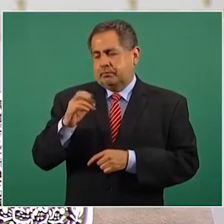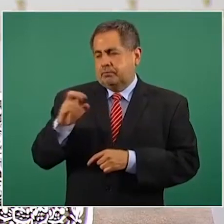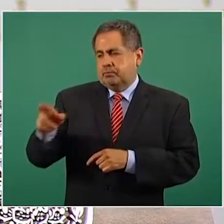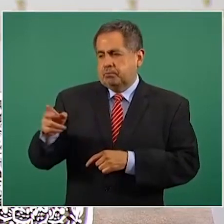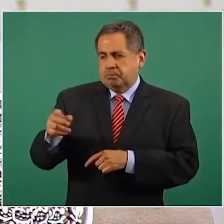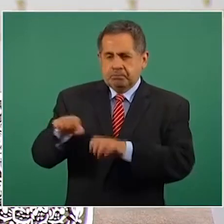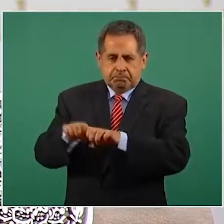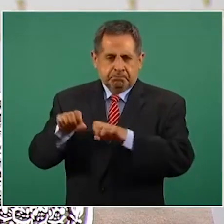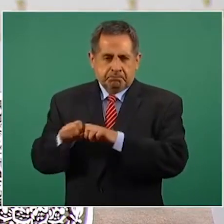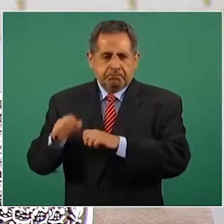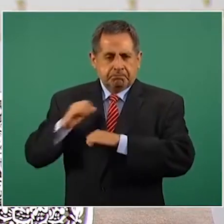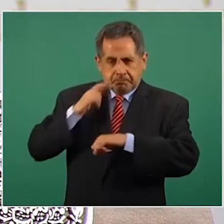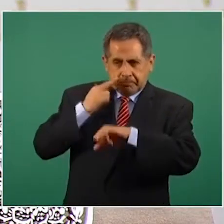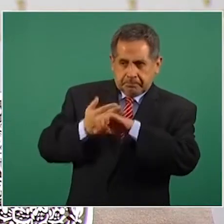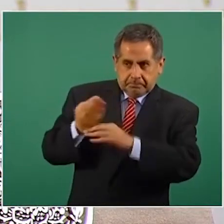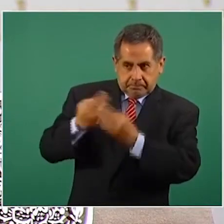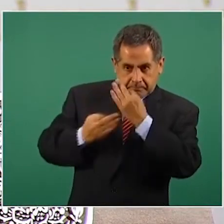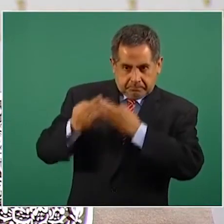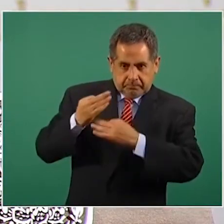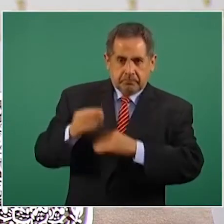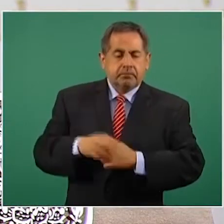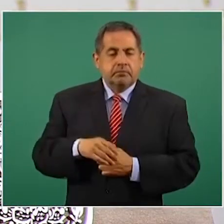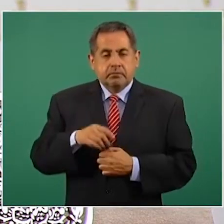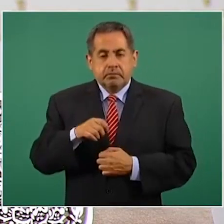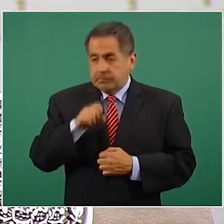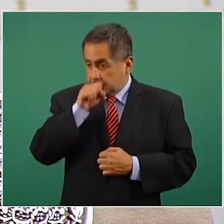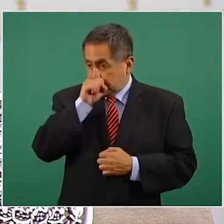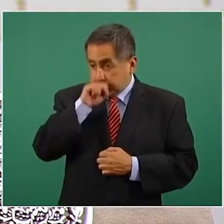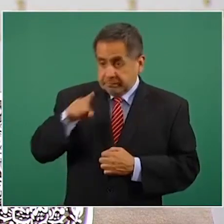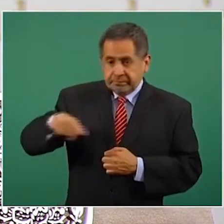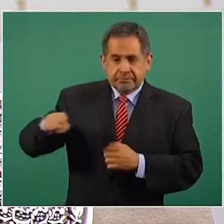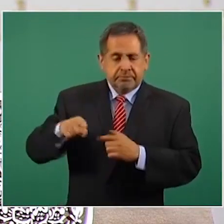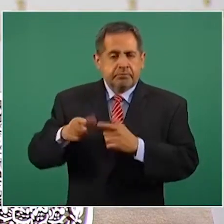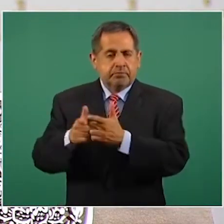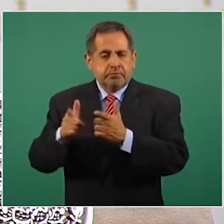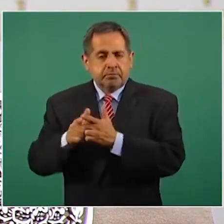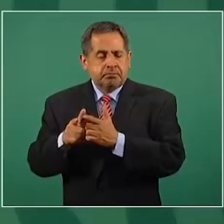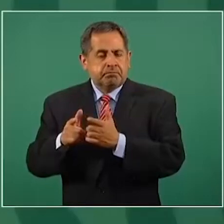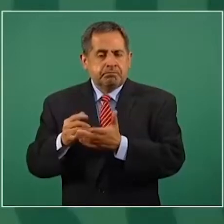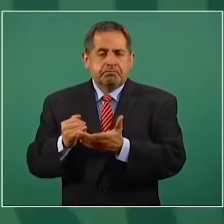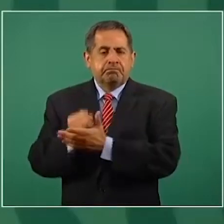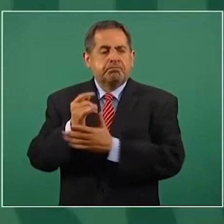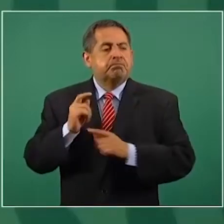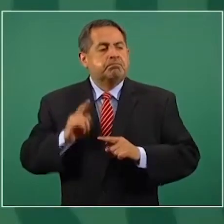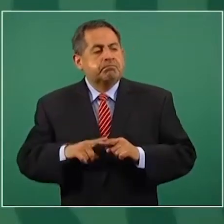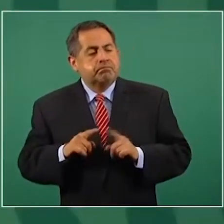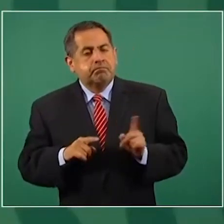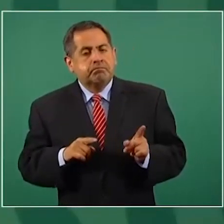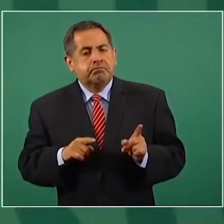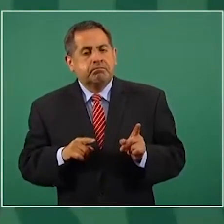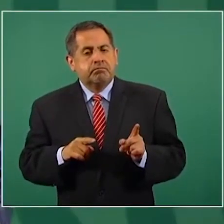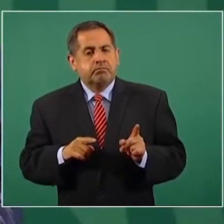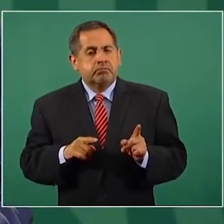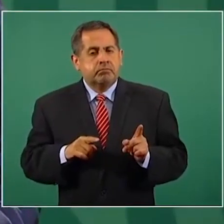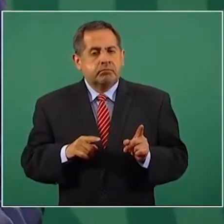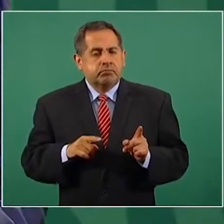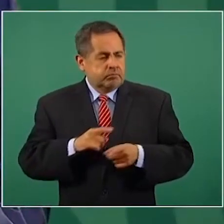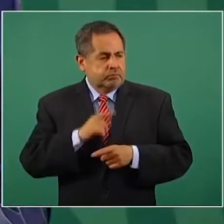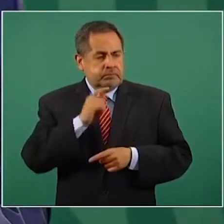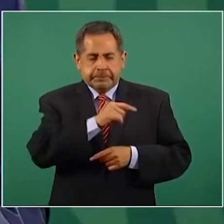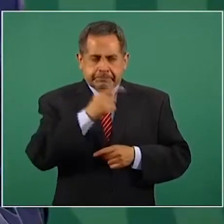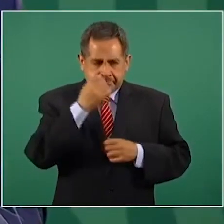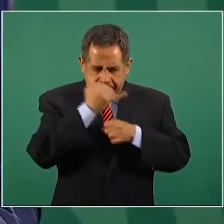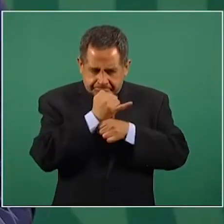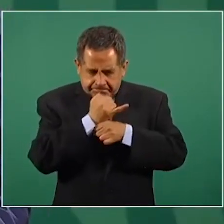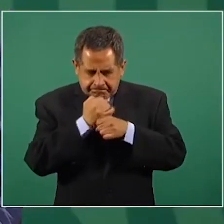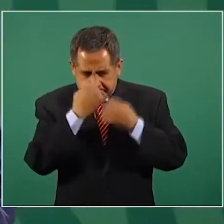y se decidió que participara yo en un proceso de investigación que está